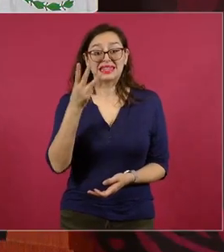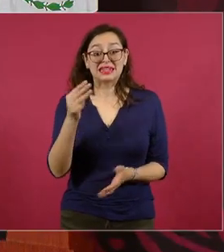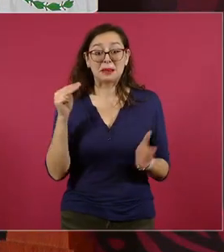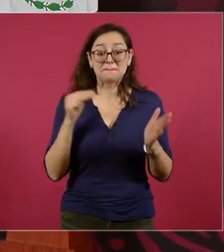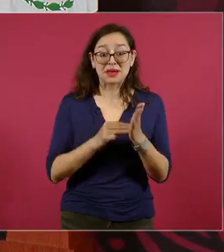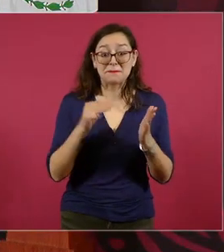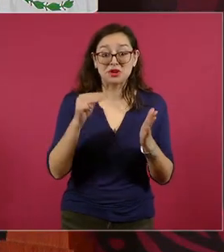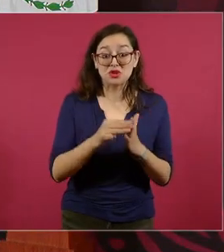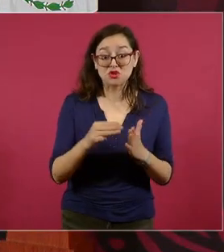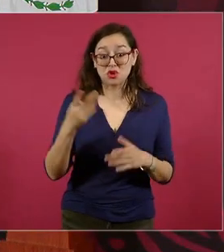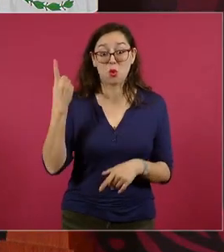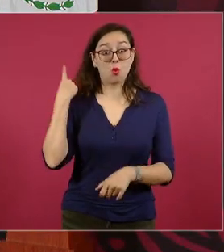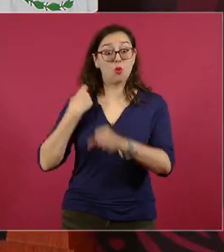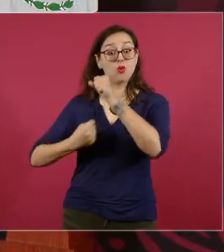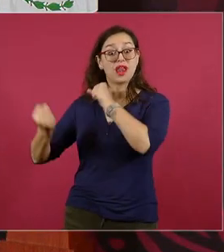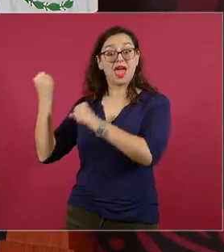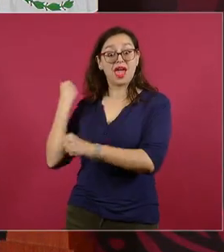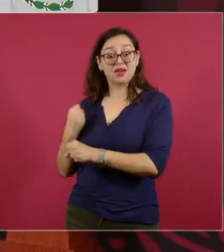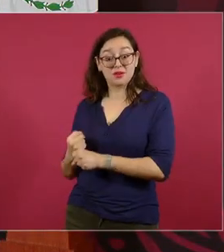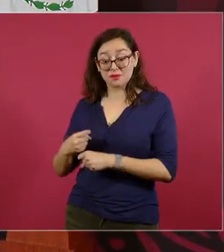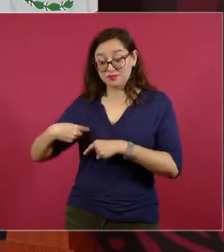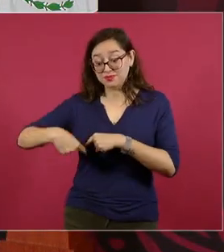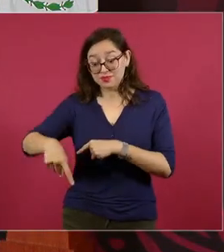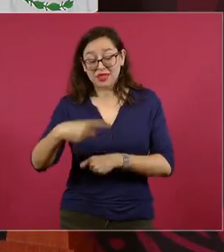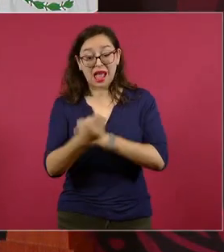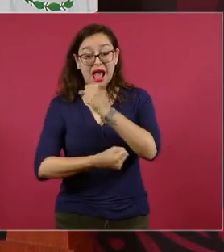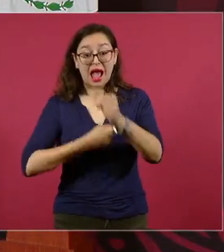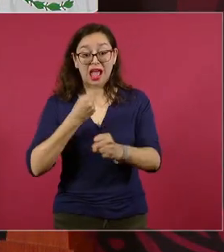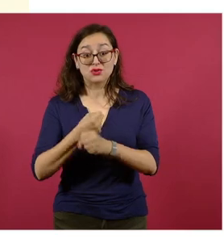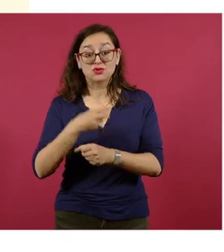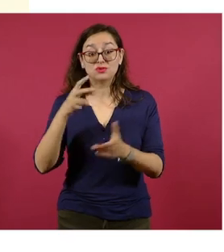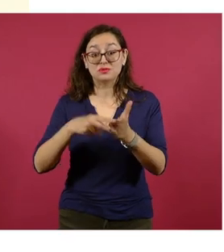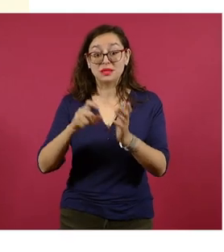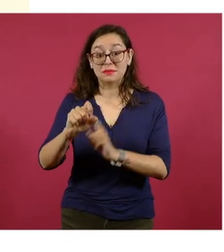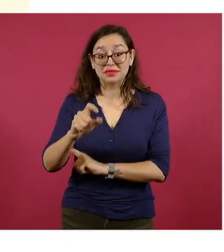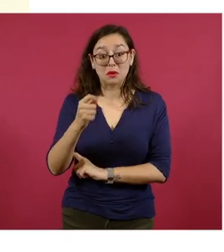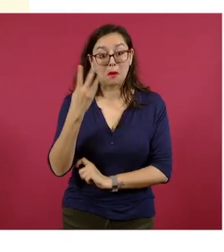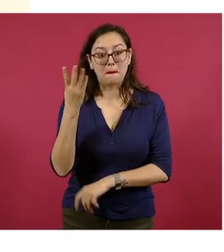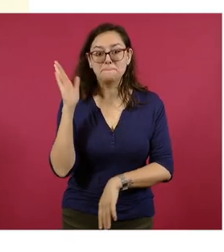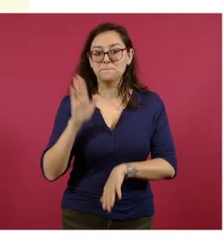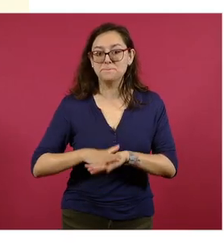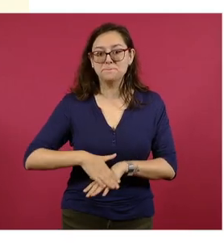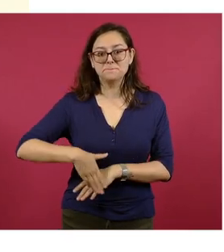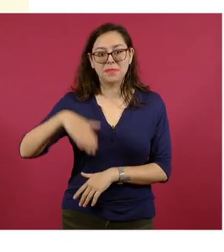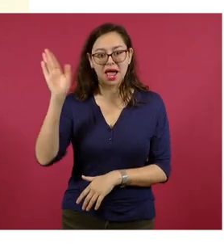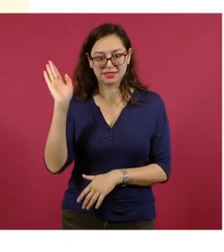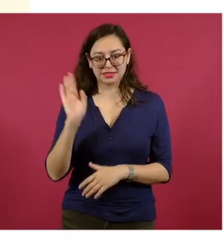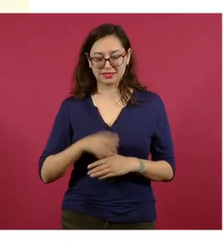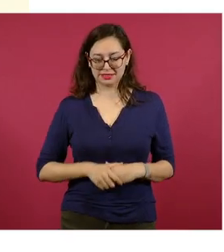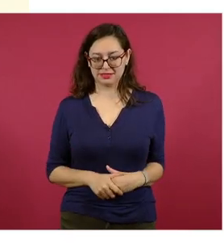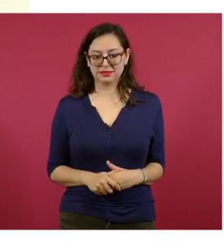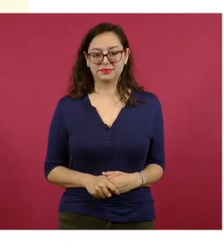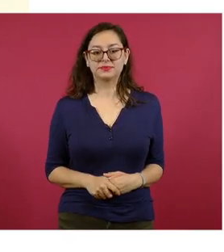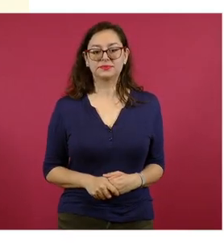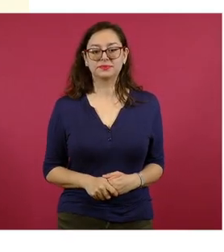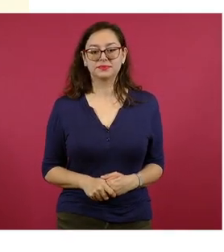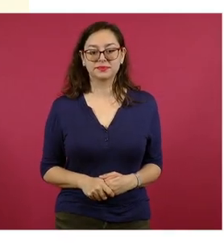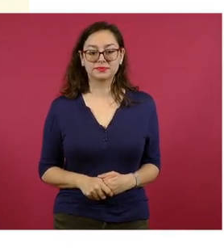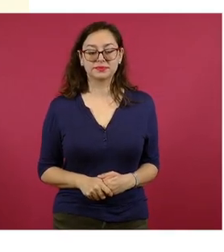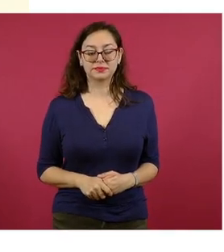va a ser más. Ya el año pasado fue récord en la historia.